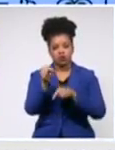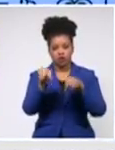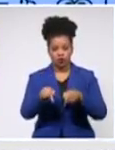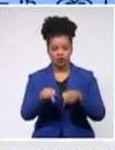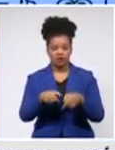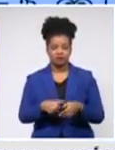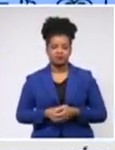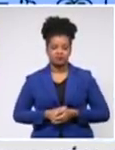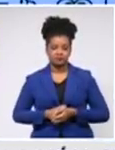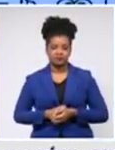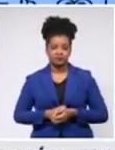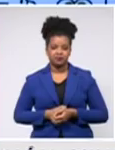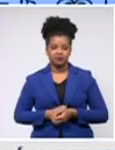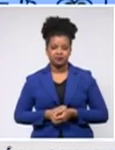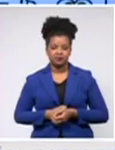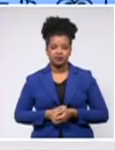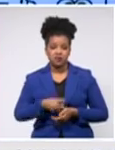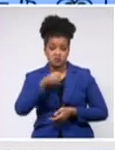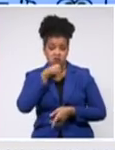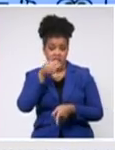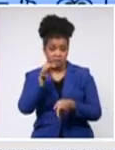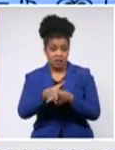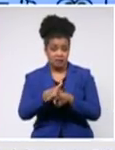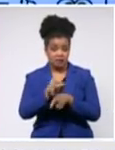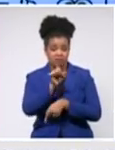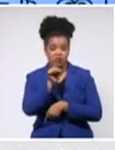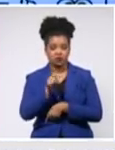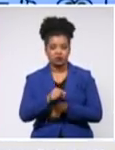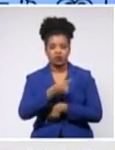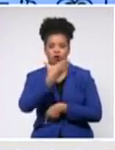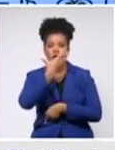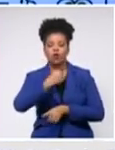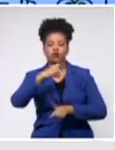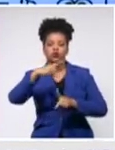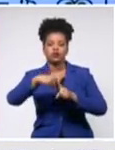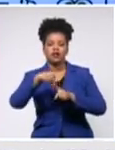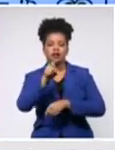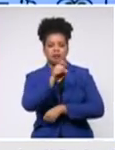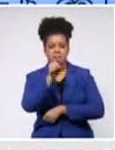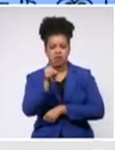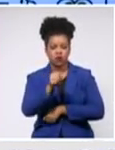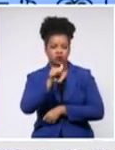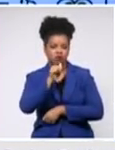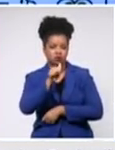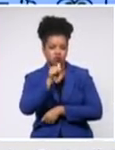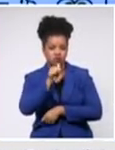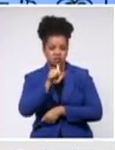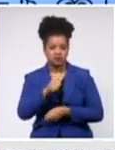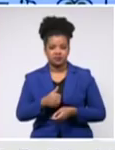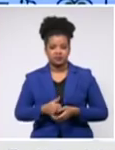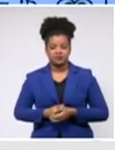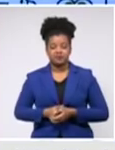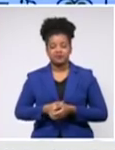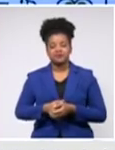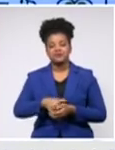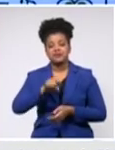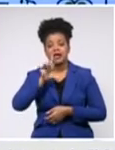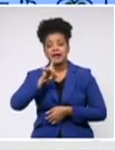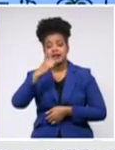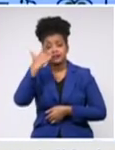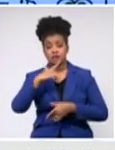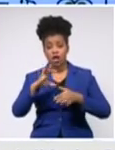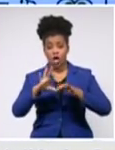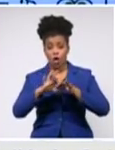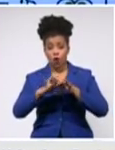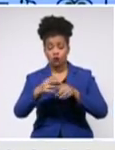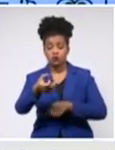usted me lo permite, comenzamos entonces. Juventud Técnica nos hace la siguiente interrogante. El 15 de agosto, la Administración de